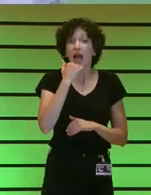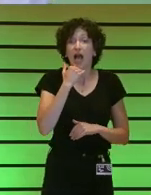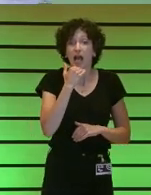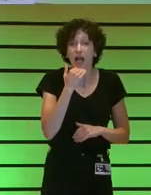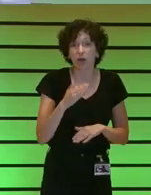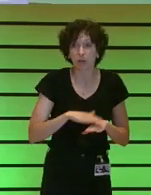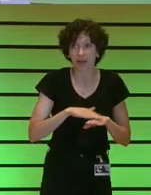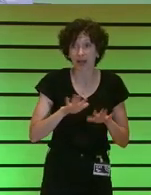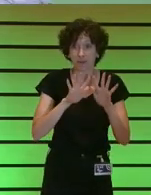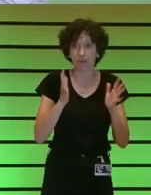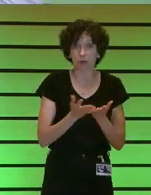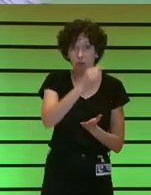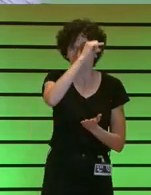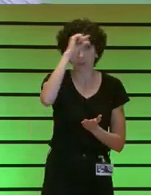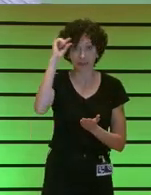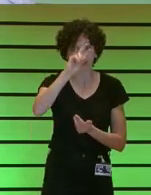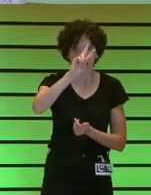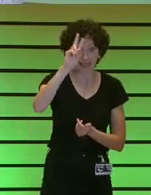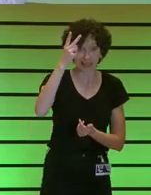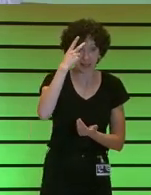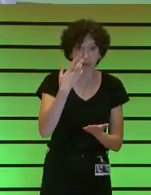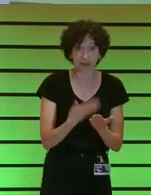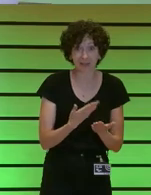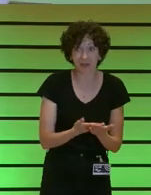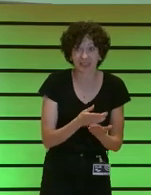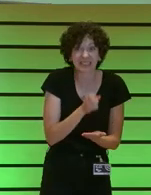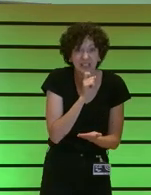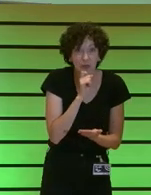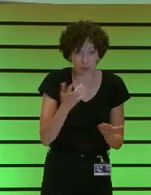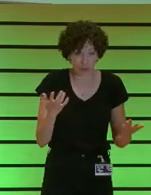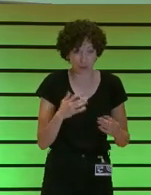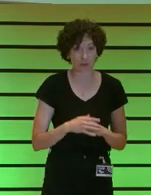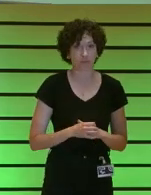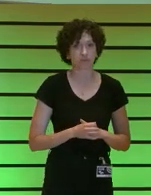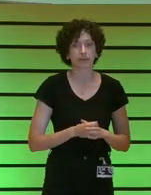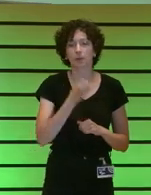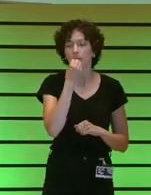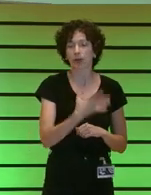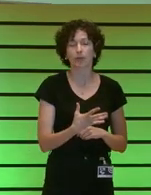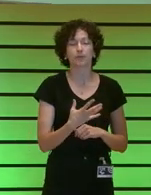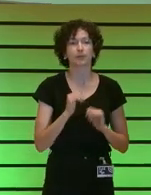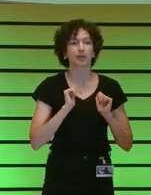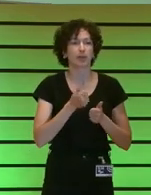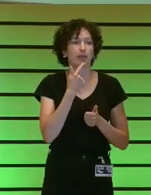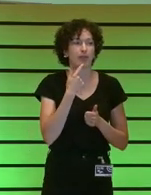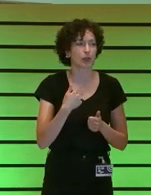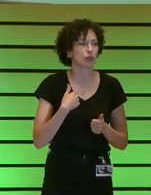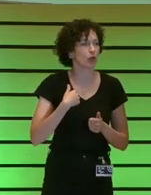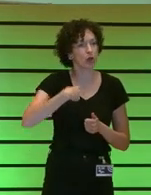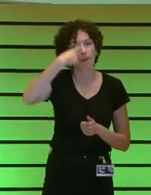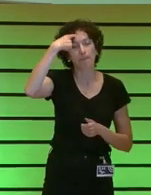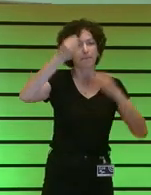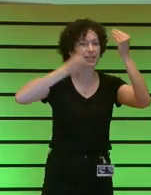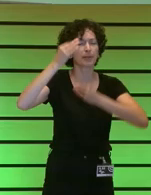muestren un cambio global de mentalidad respecto a este gran reto que tenemos por delante Bueno voy a empezar diciendo que yo soy optimista compulsiva